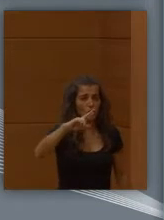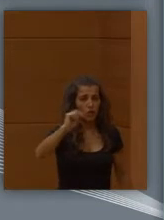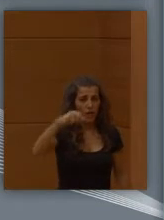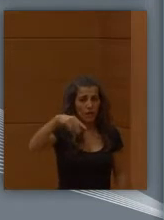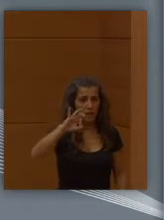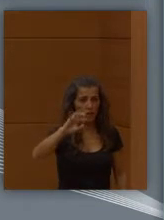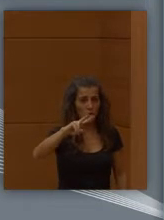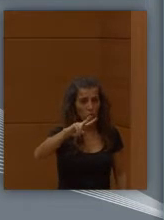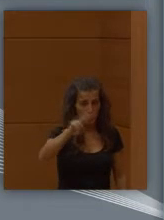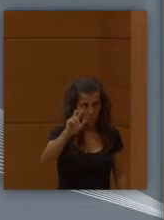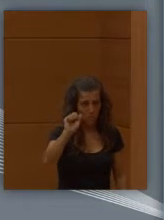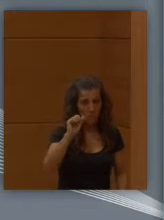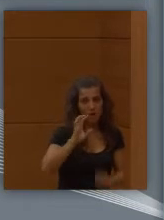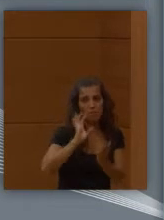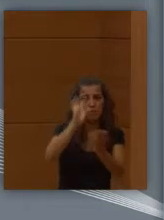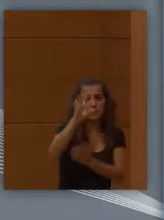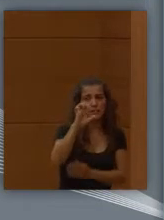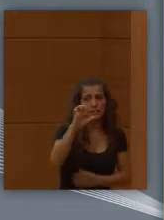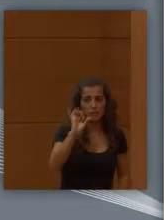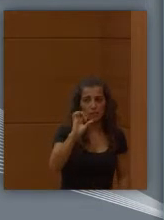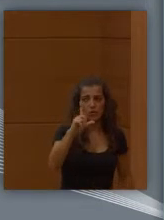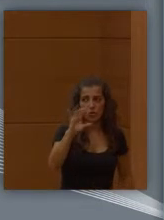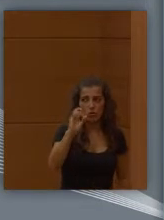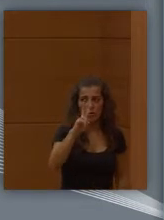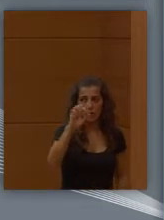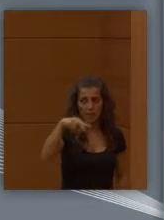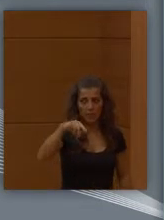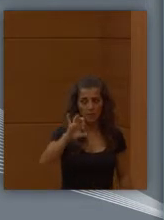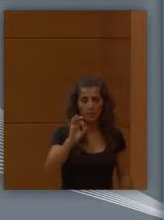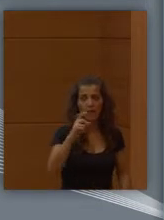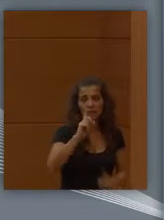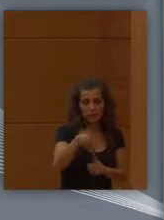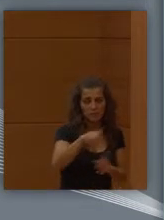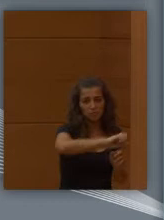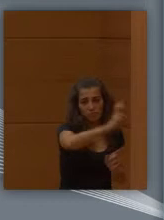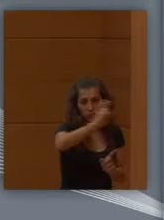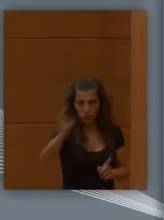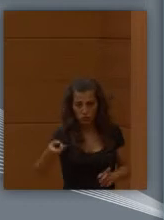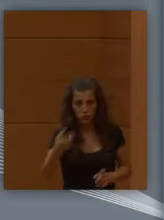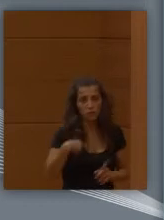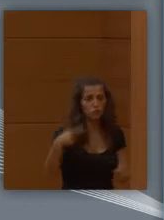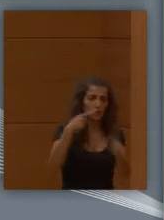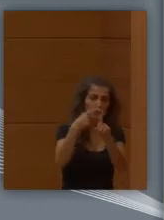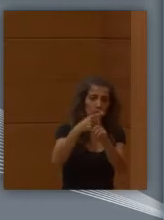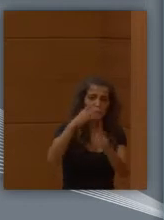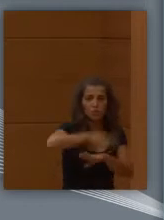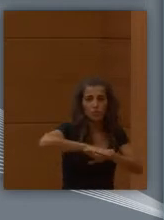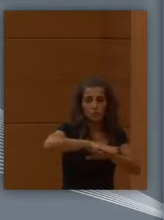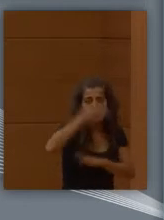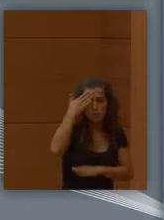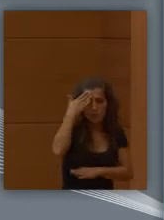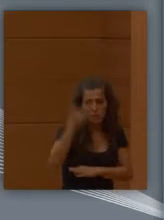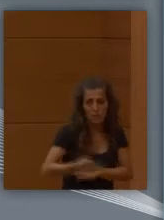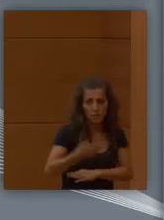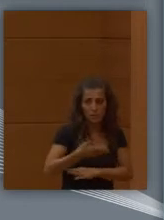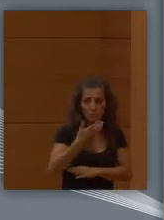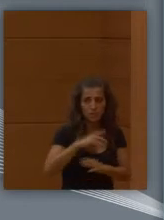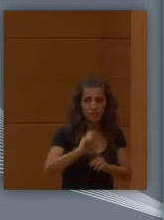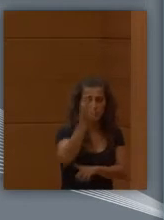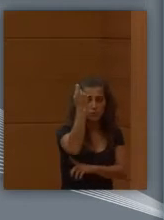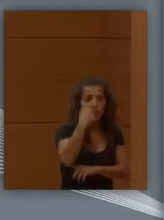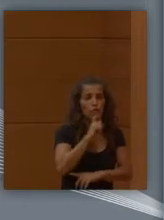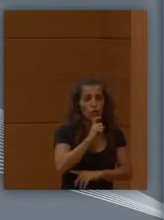y así un montón más, ¿no? Entonces, el objetivo fundamental del proyecto era conseguir ver cómo las TIC